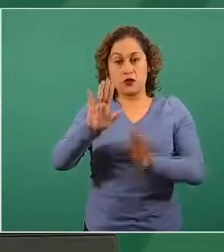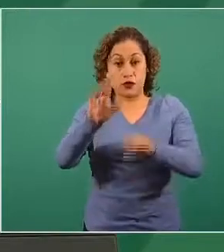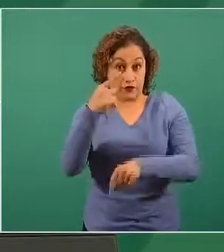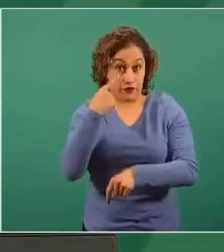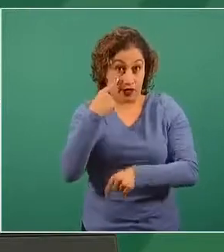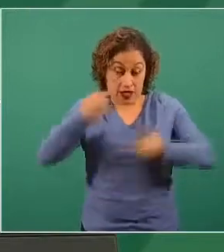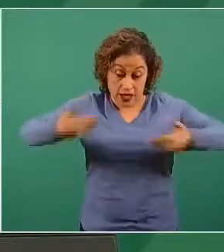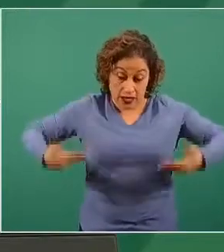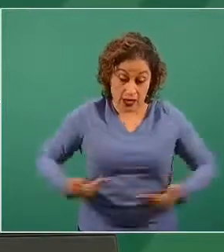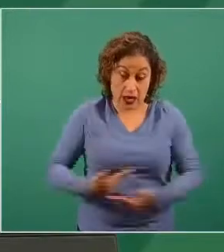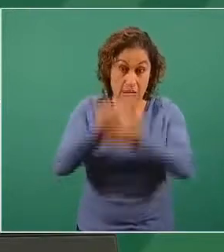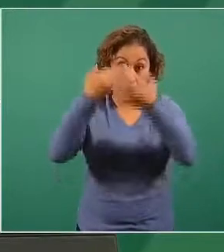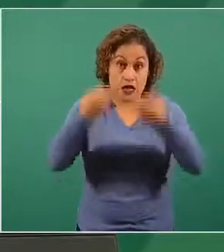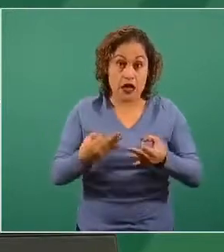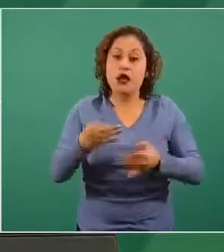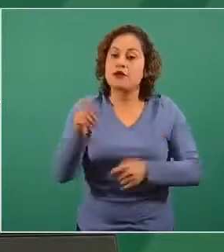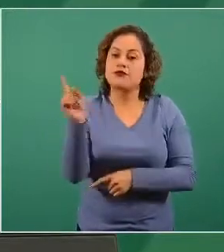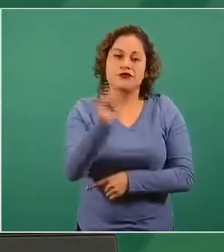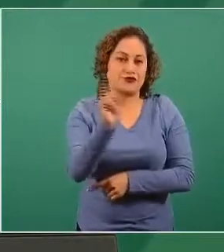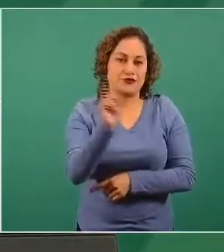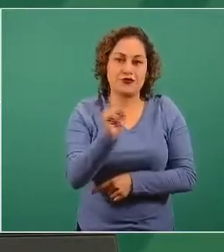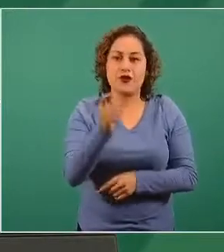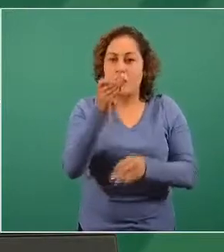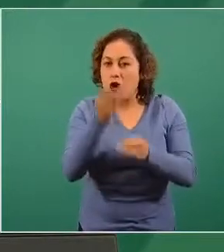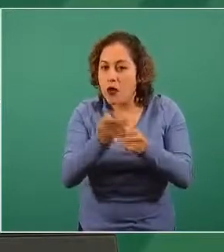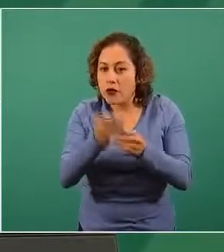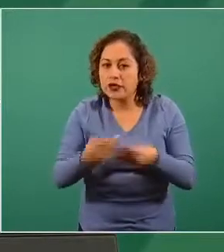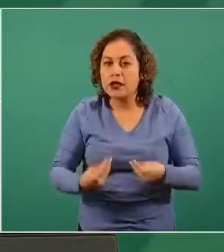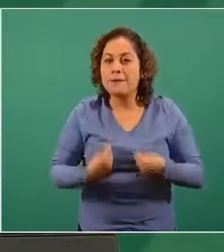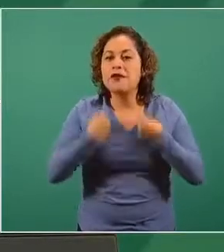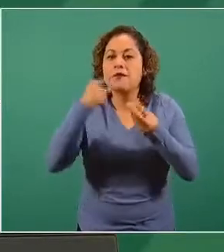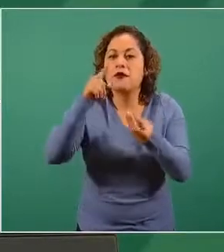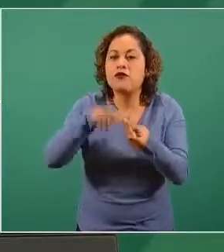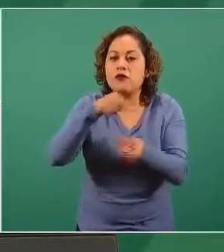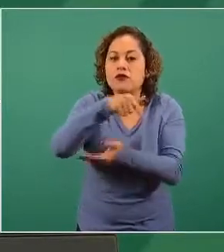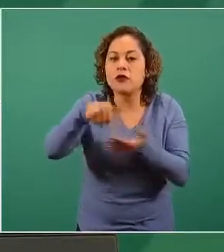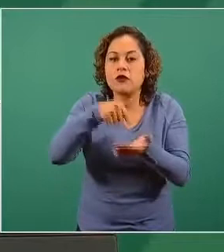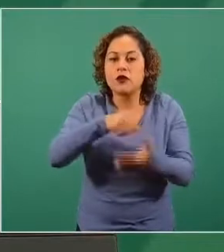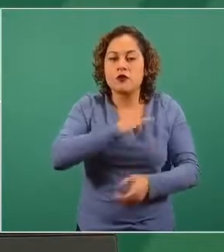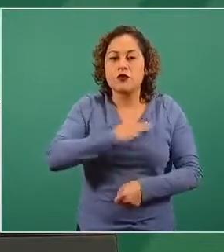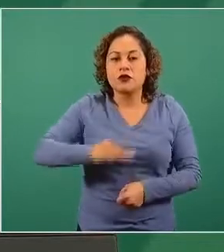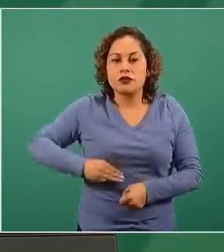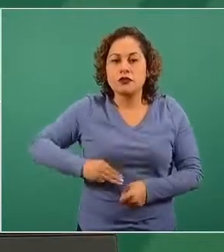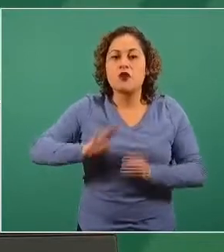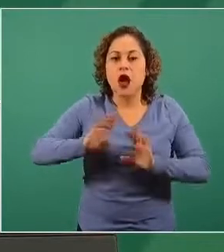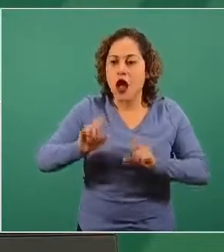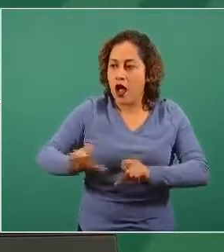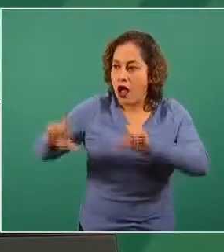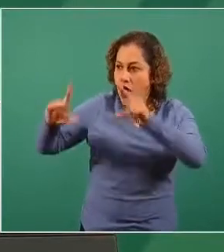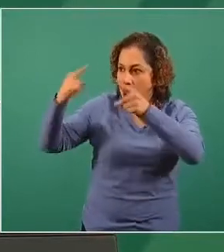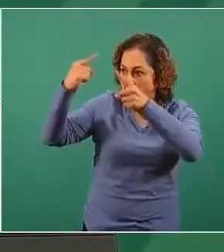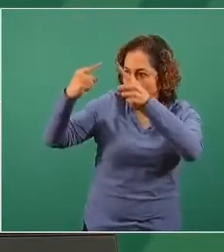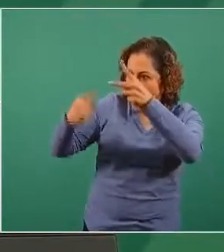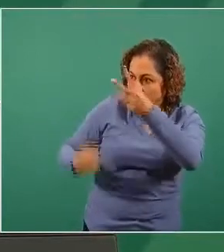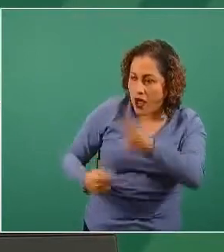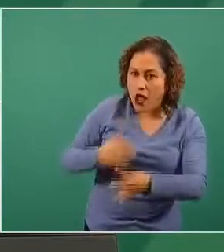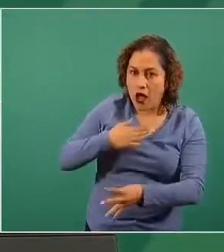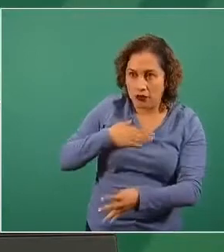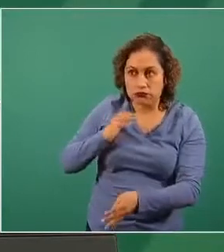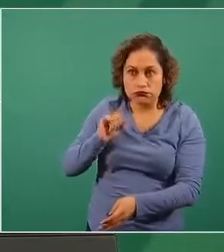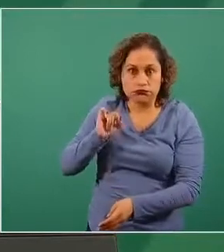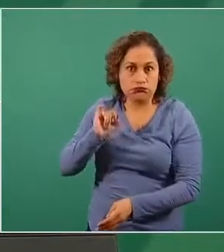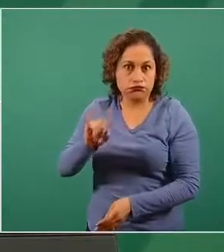en el que residen en ese momento, es uno de los municipios, uno de los 300 municipios